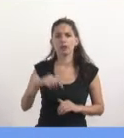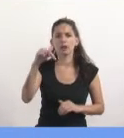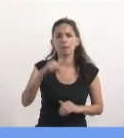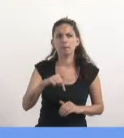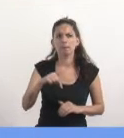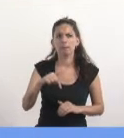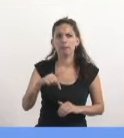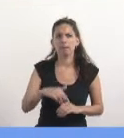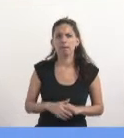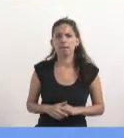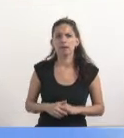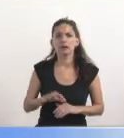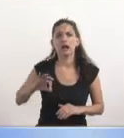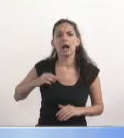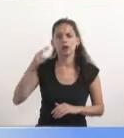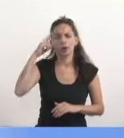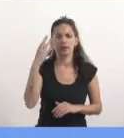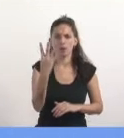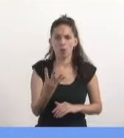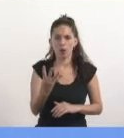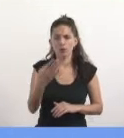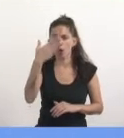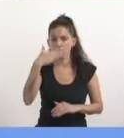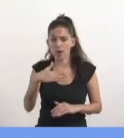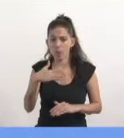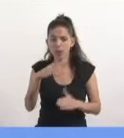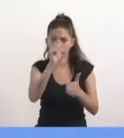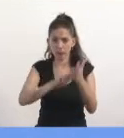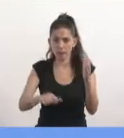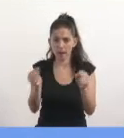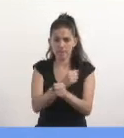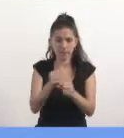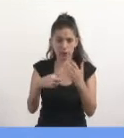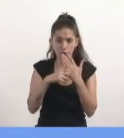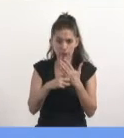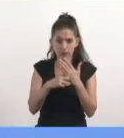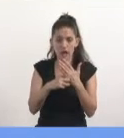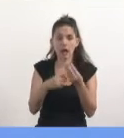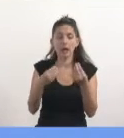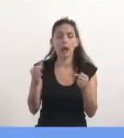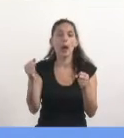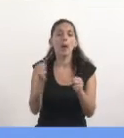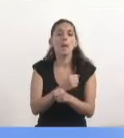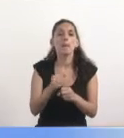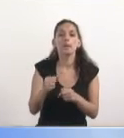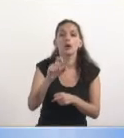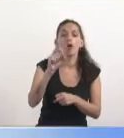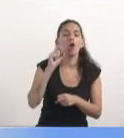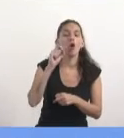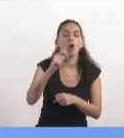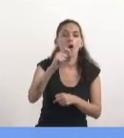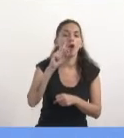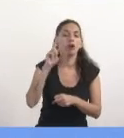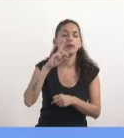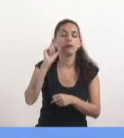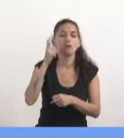que en el año 94, después de firmar el pacto fiscal, alumbra el pacto de Olivos, alumbra la reforma constitucional. Y la